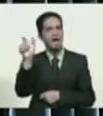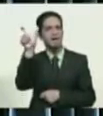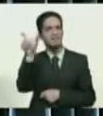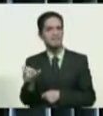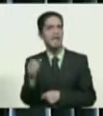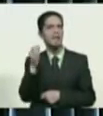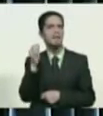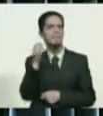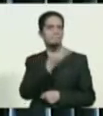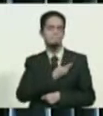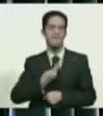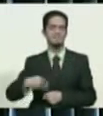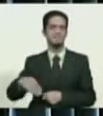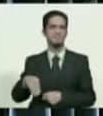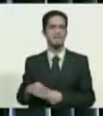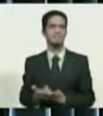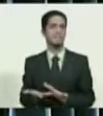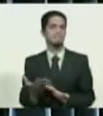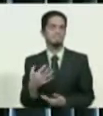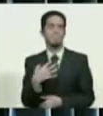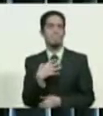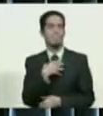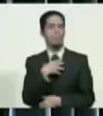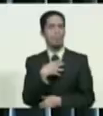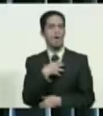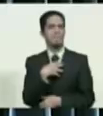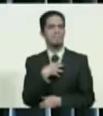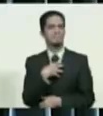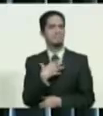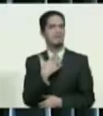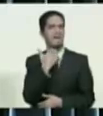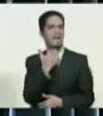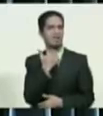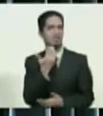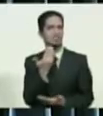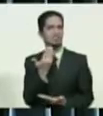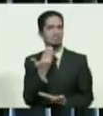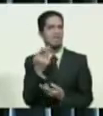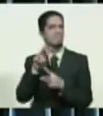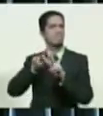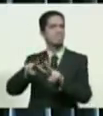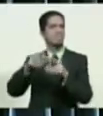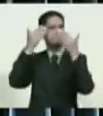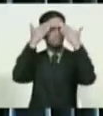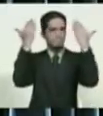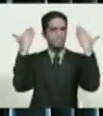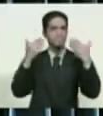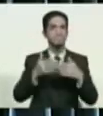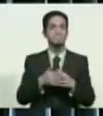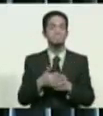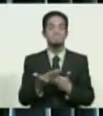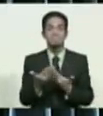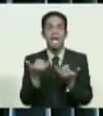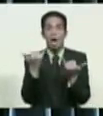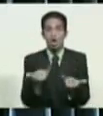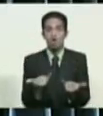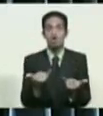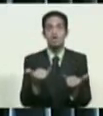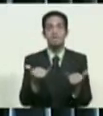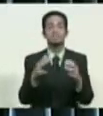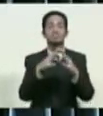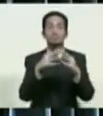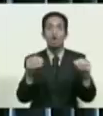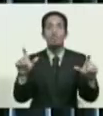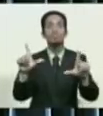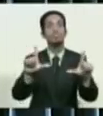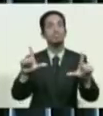que no puede ser, yo creo que ya es un buen momento para que los medios de comunicación internacionales